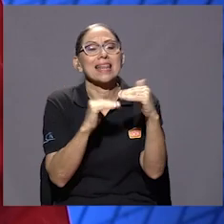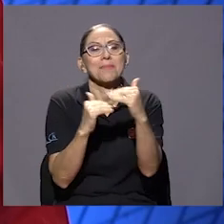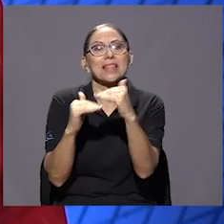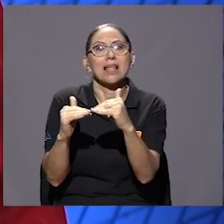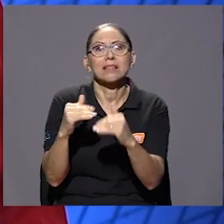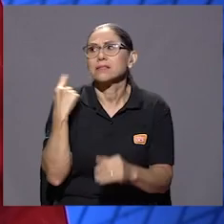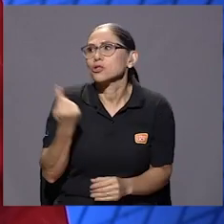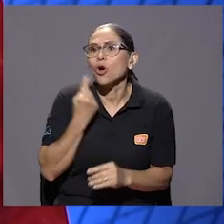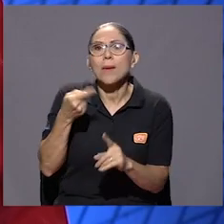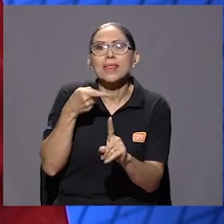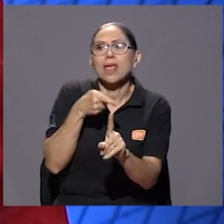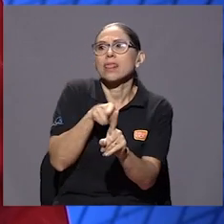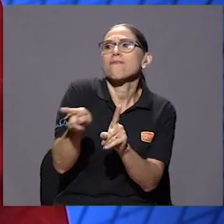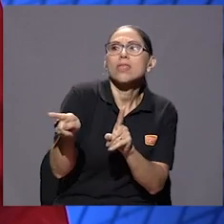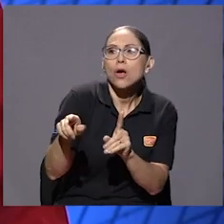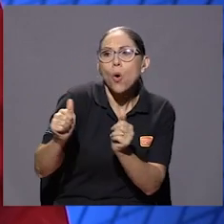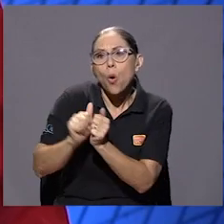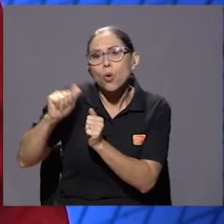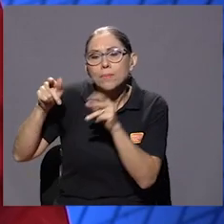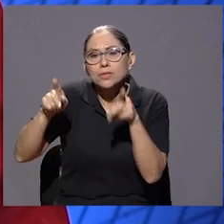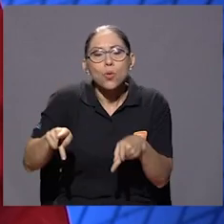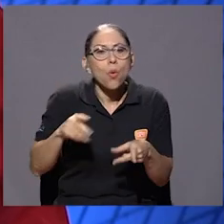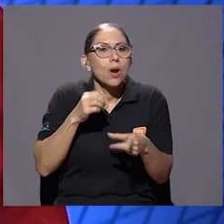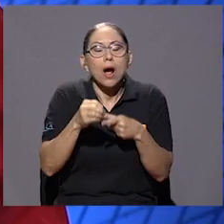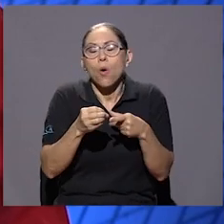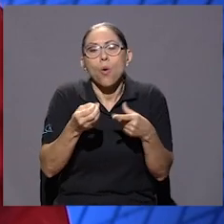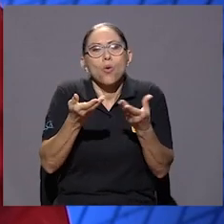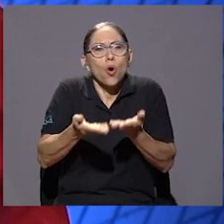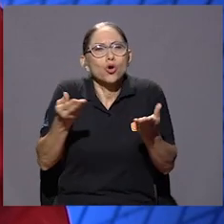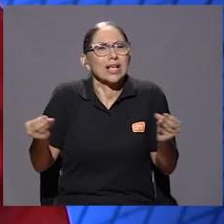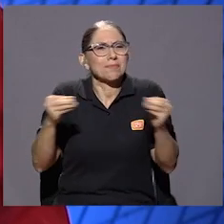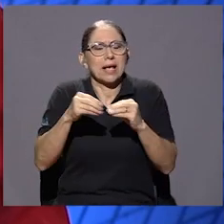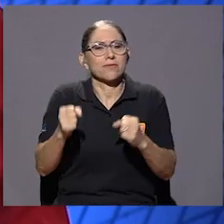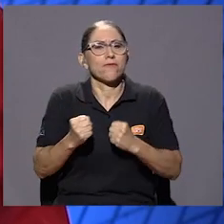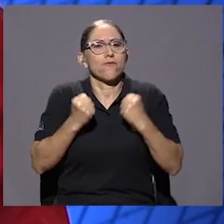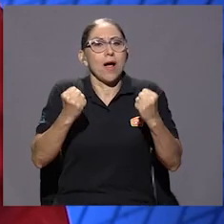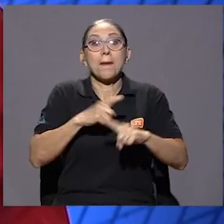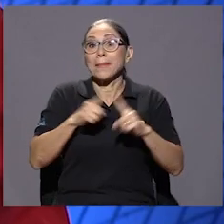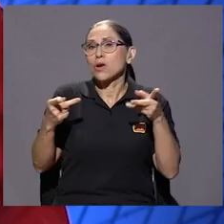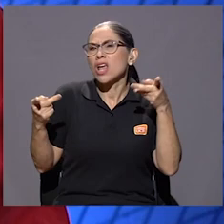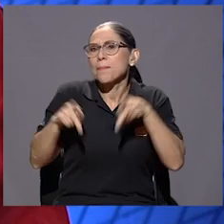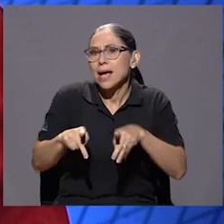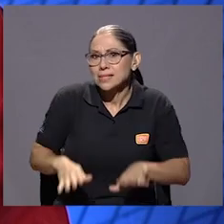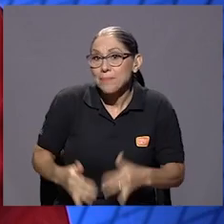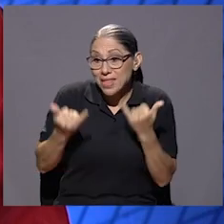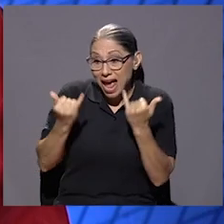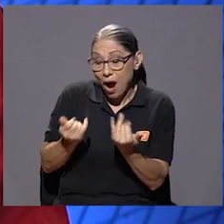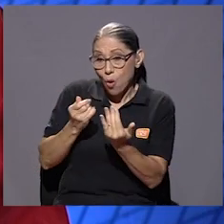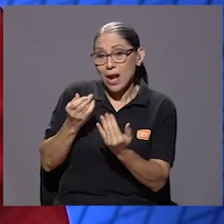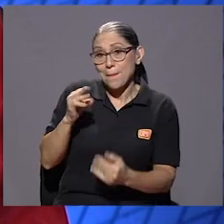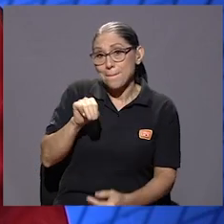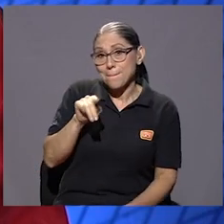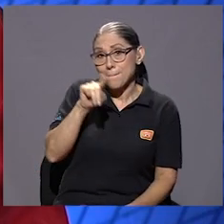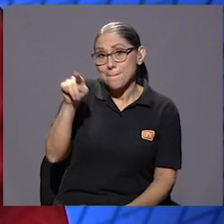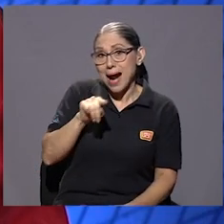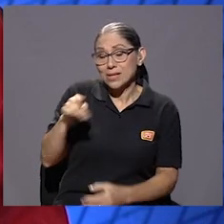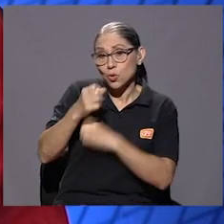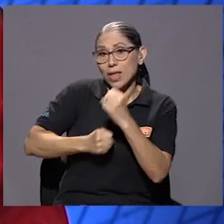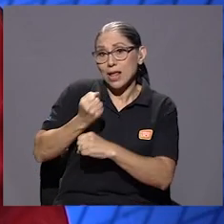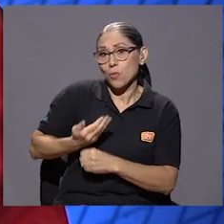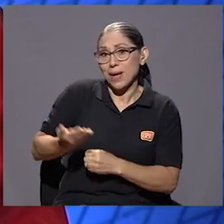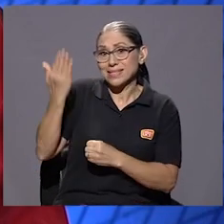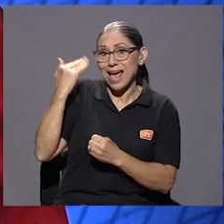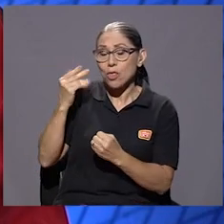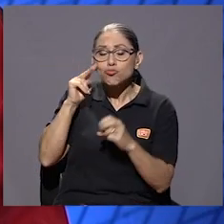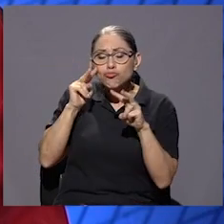infidelidad, el adulterio, ¿verdad? ¿Qué es lo que pasa? Que en el proyecto de ley que se revisa en el marzo del 2020,